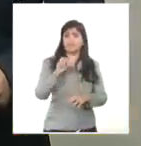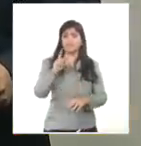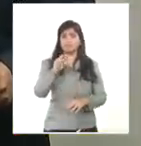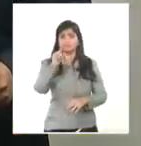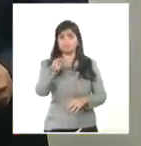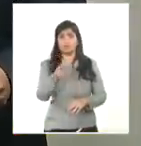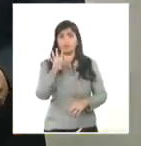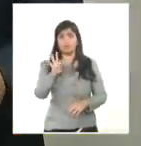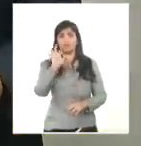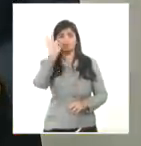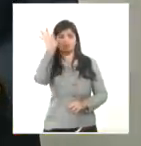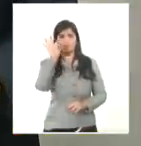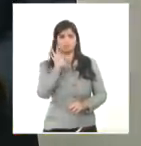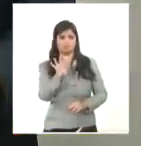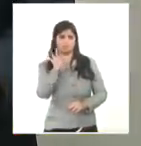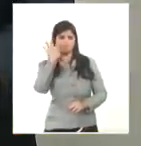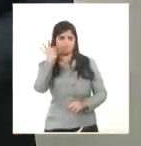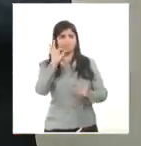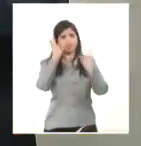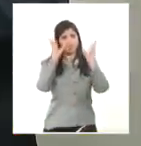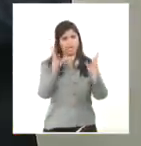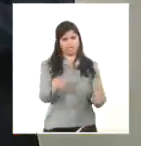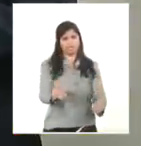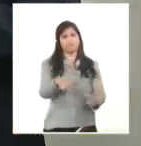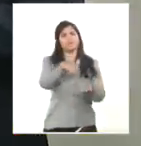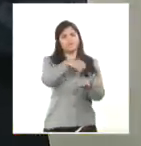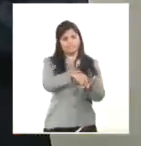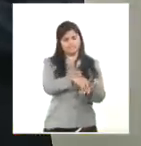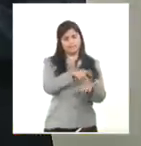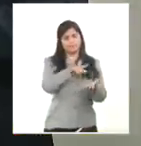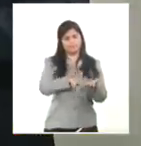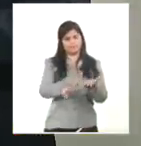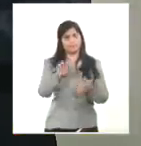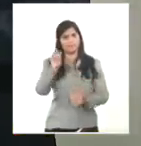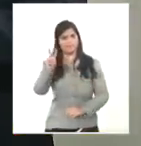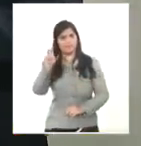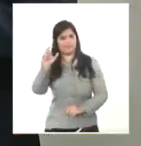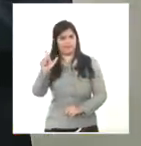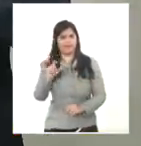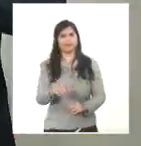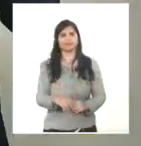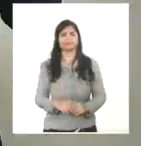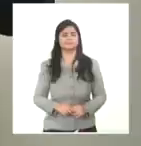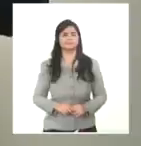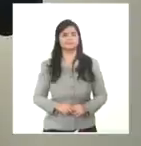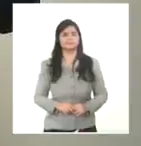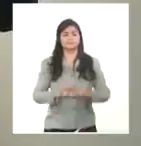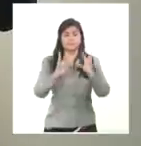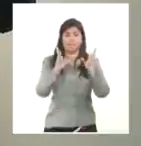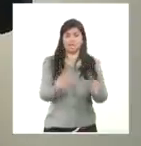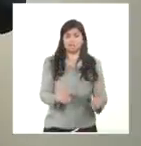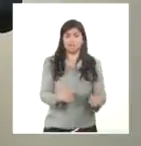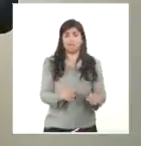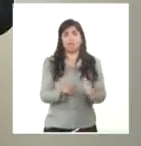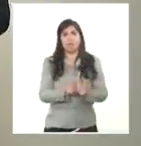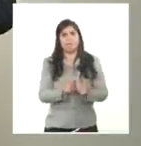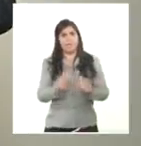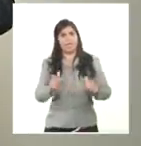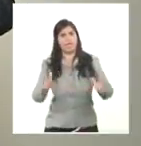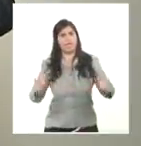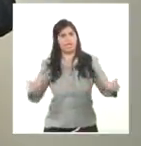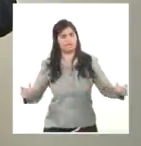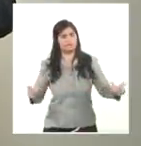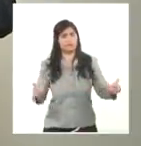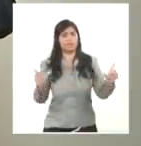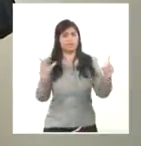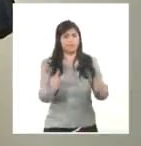2,4% de la masa equina y vacuna en esa central provincia. Estas cifras pudieran ser mucho mayores porque no todos